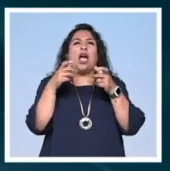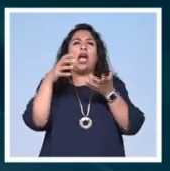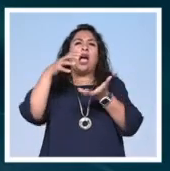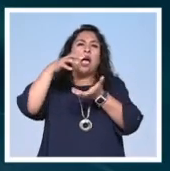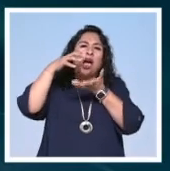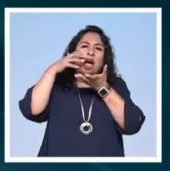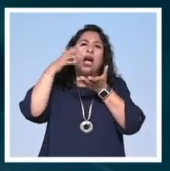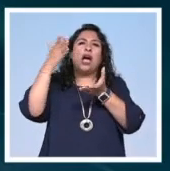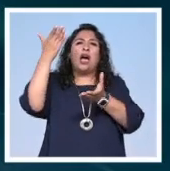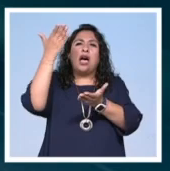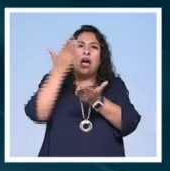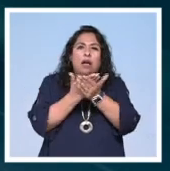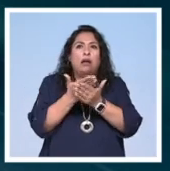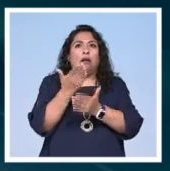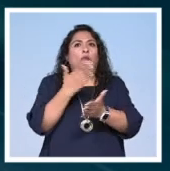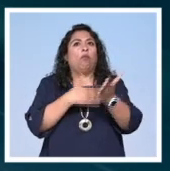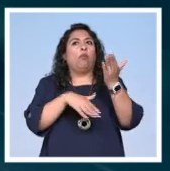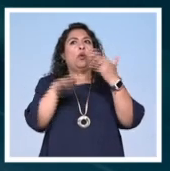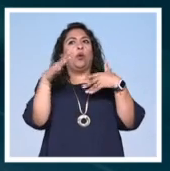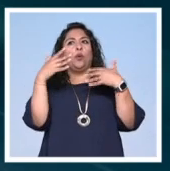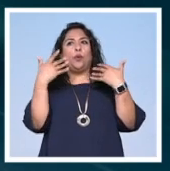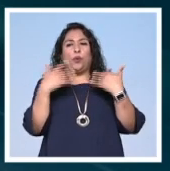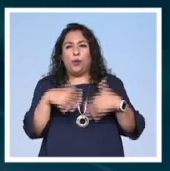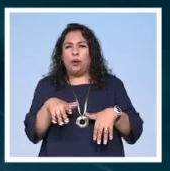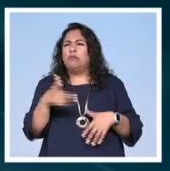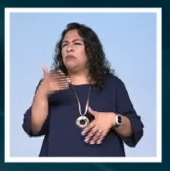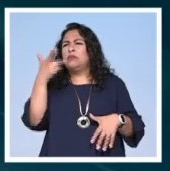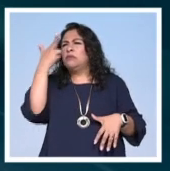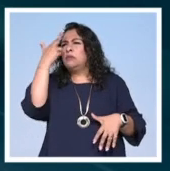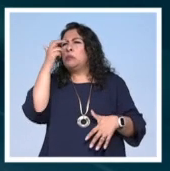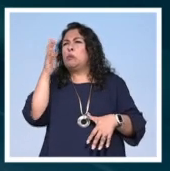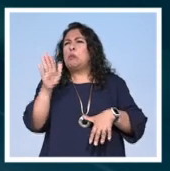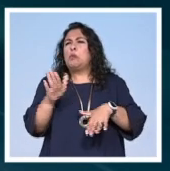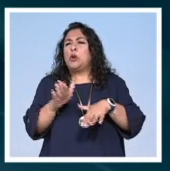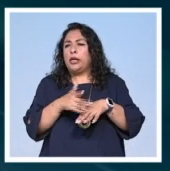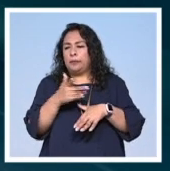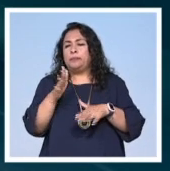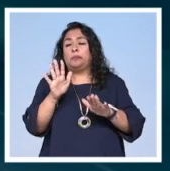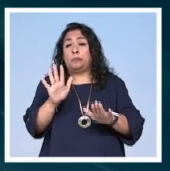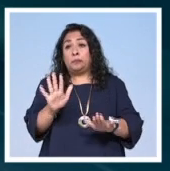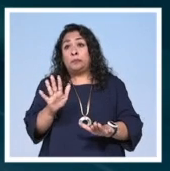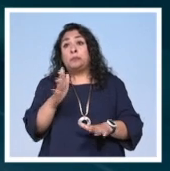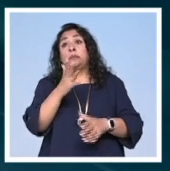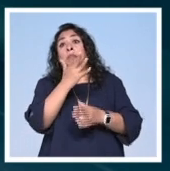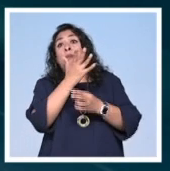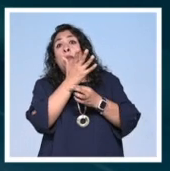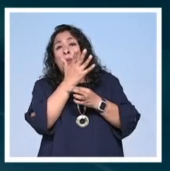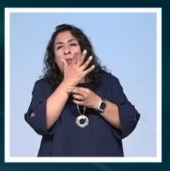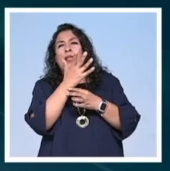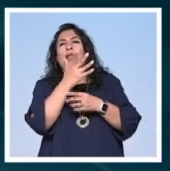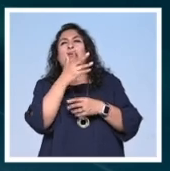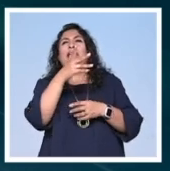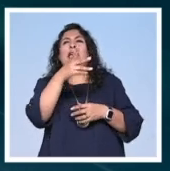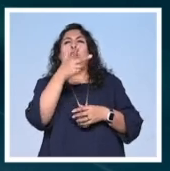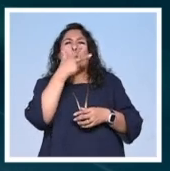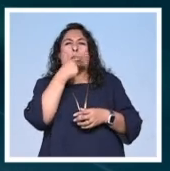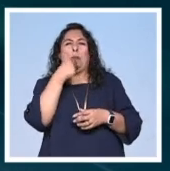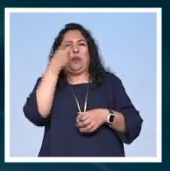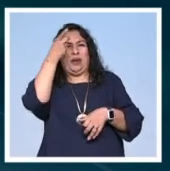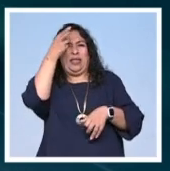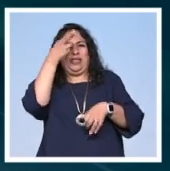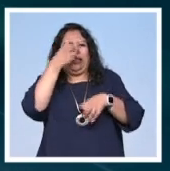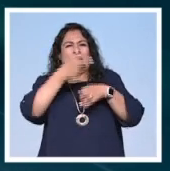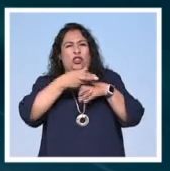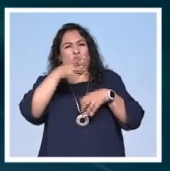y los tacos son un éxito Cuál es la razón de este logro de acuerdo con Pierre Lis depr director